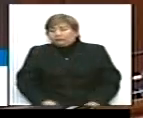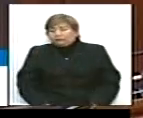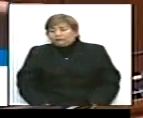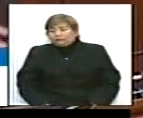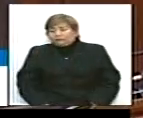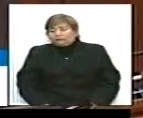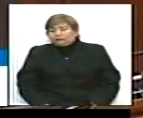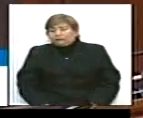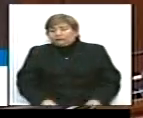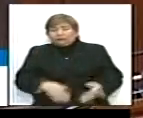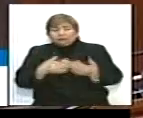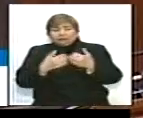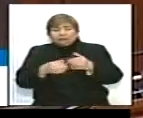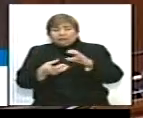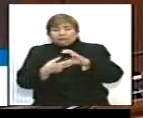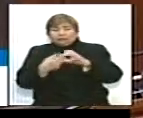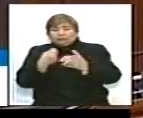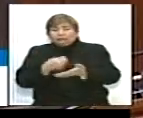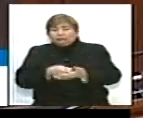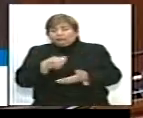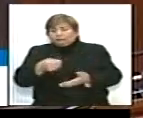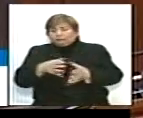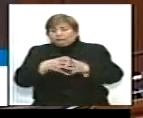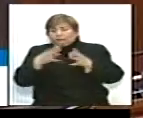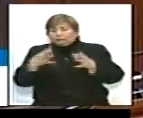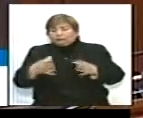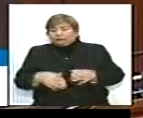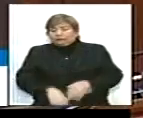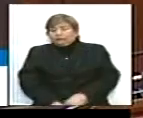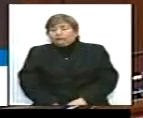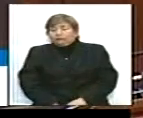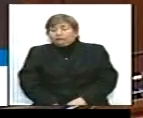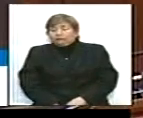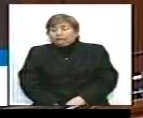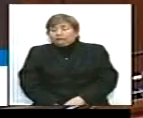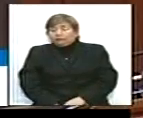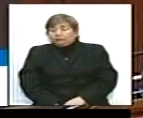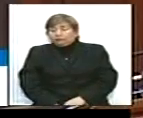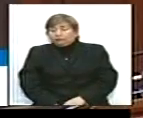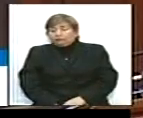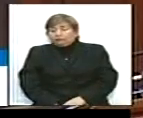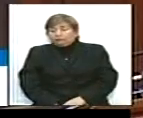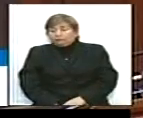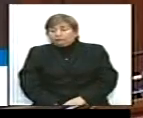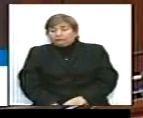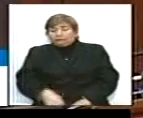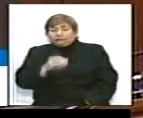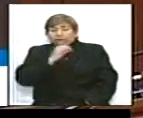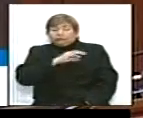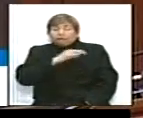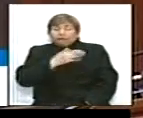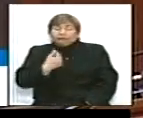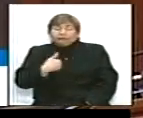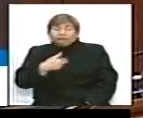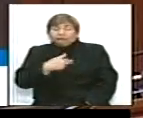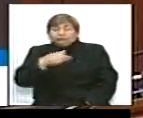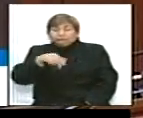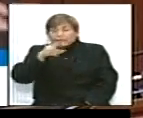un engaño. No, las empresas mineras son los que aportan gran mayoría o gran beneficio para nuestro